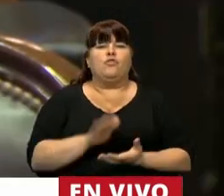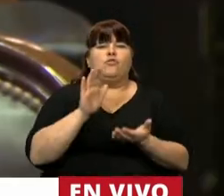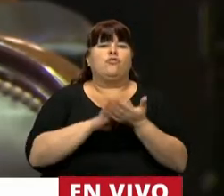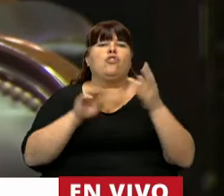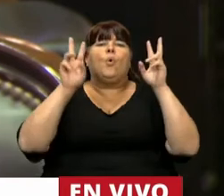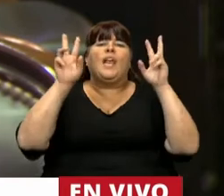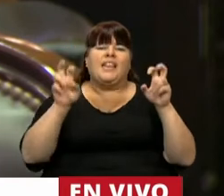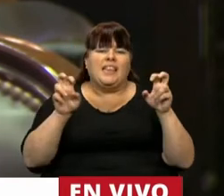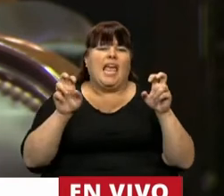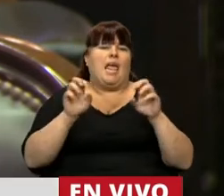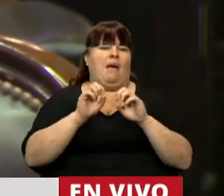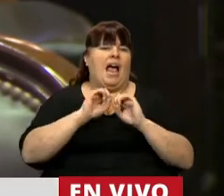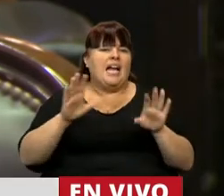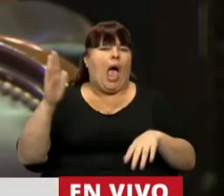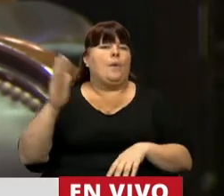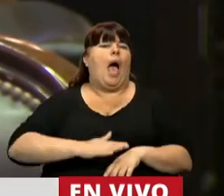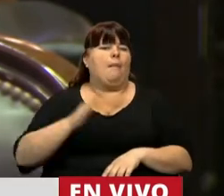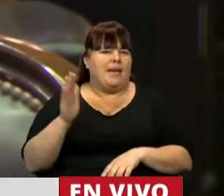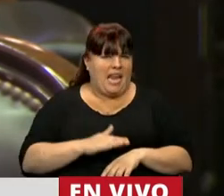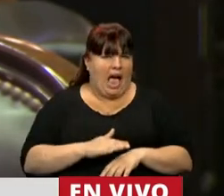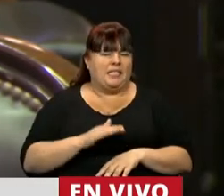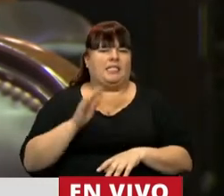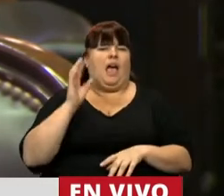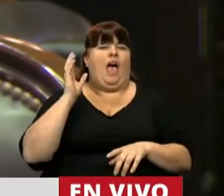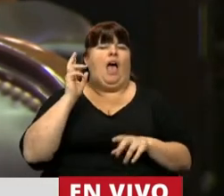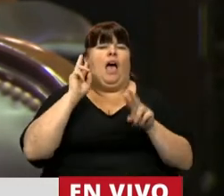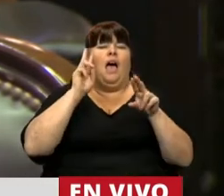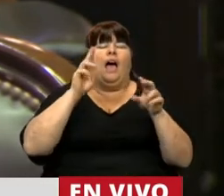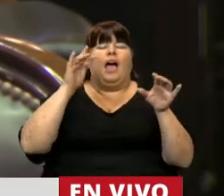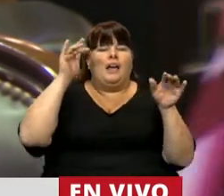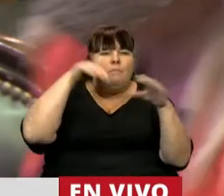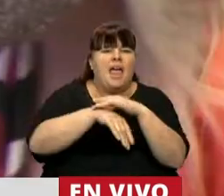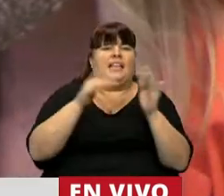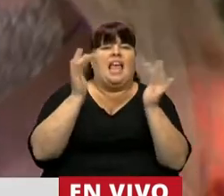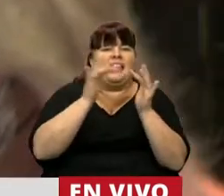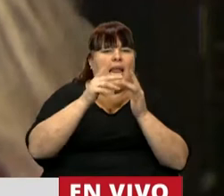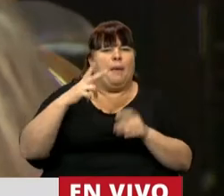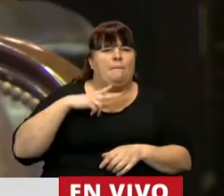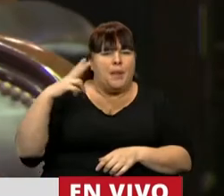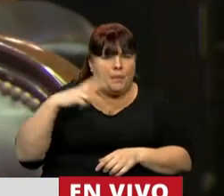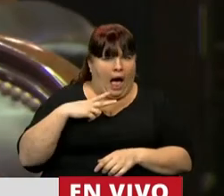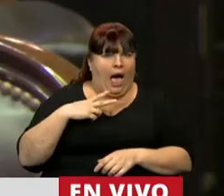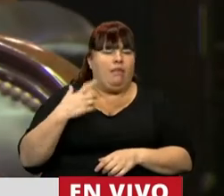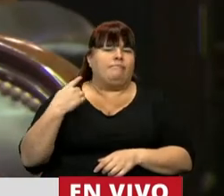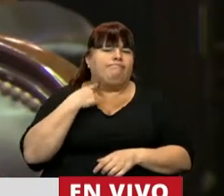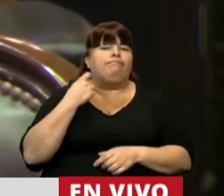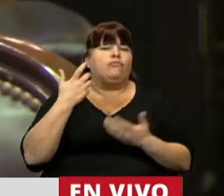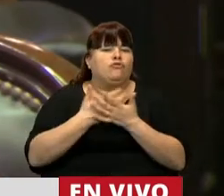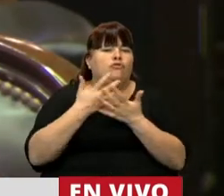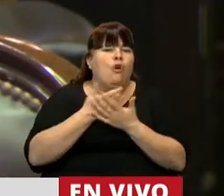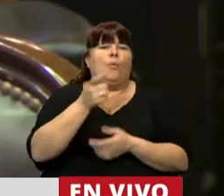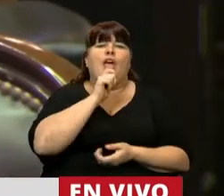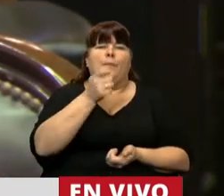relación a las graves amenazas y saqueos en sus cuentas personales que fueron víctimas